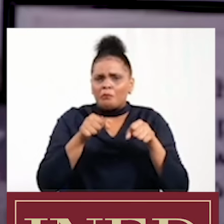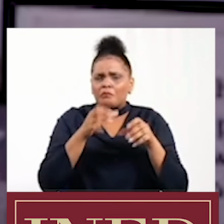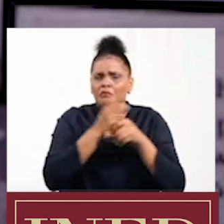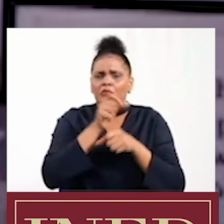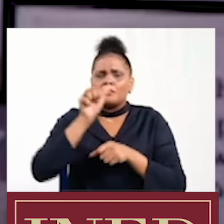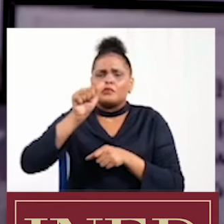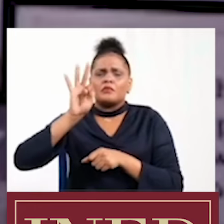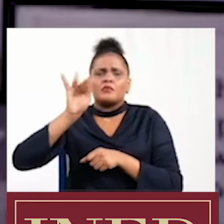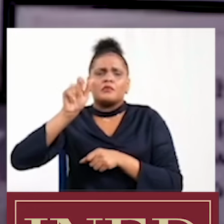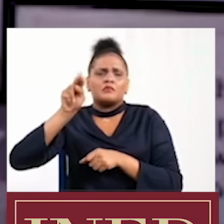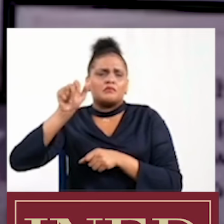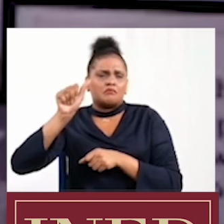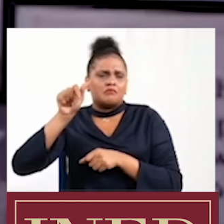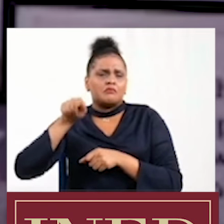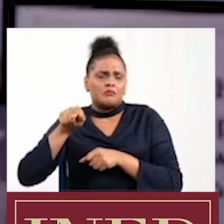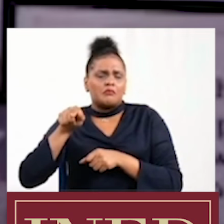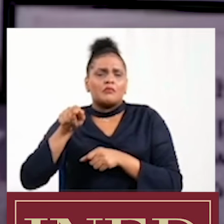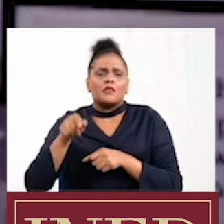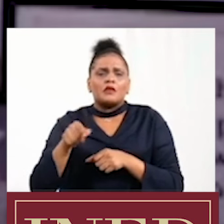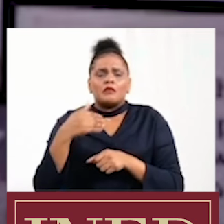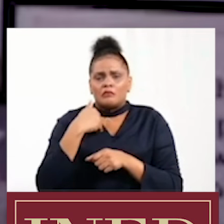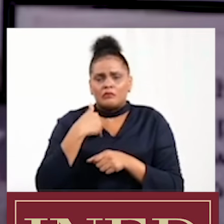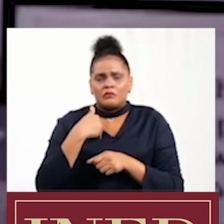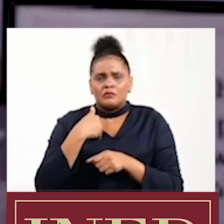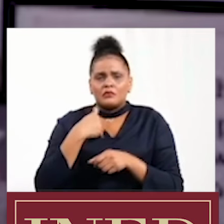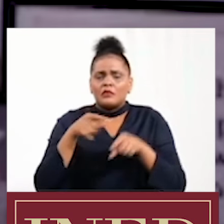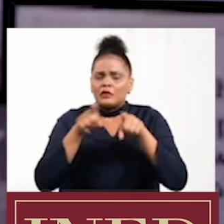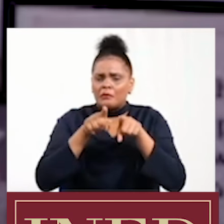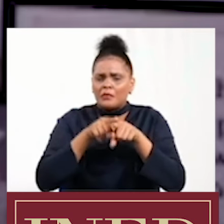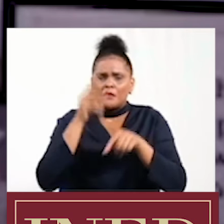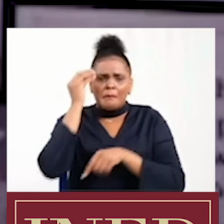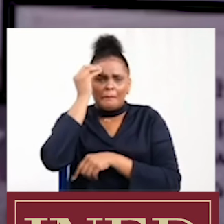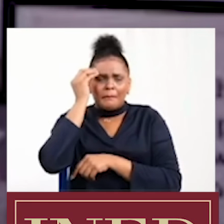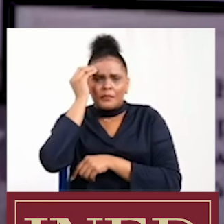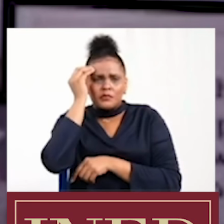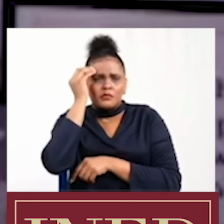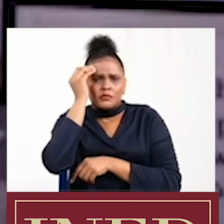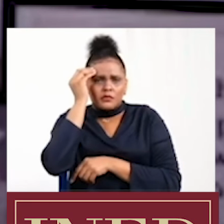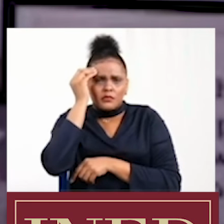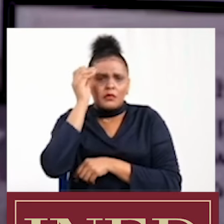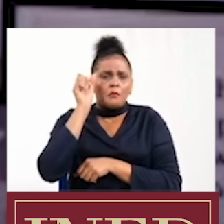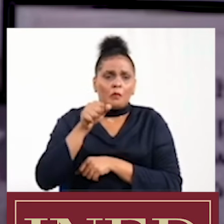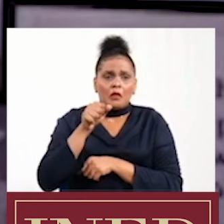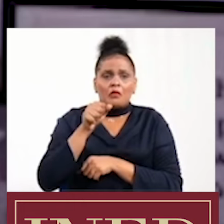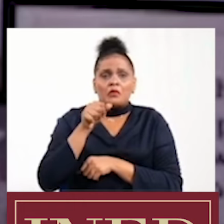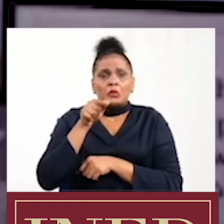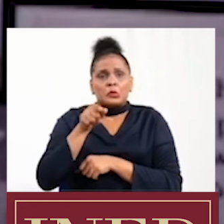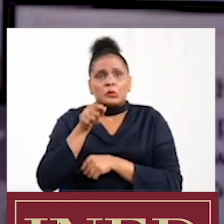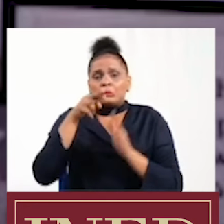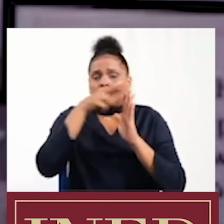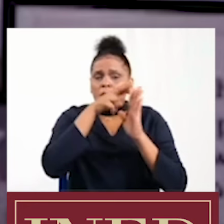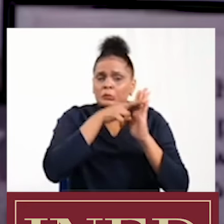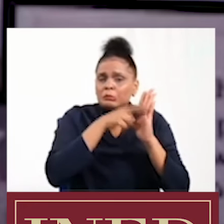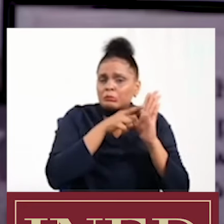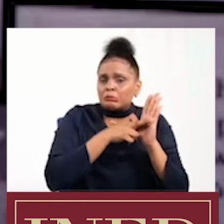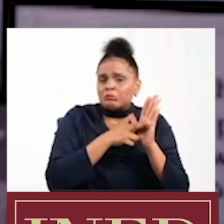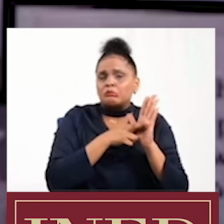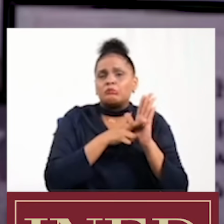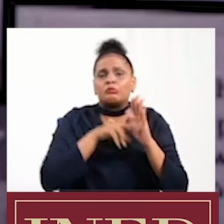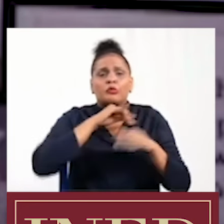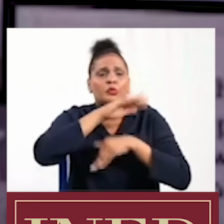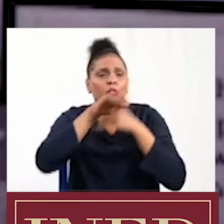atenea ya toda la evidencia que se recabó no es cierto que también esto depende mucho la propia composición de los parlamentos y de